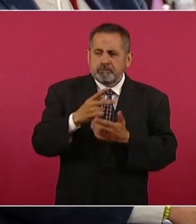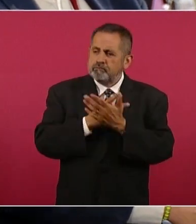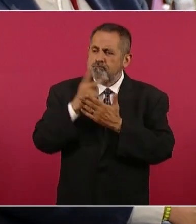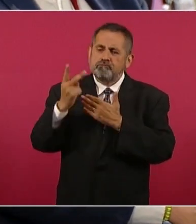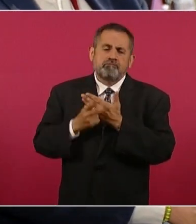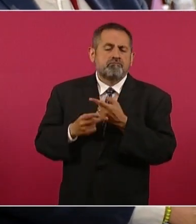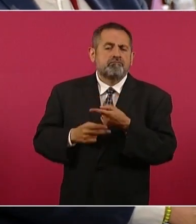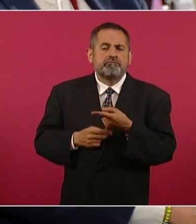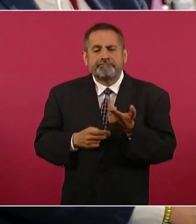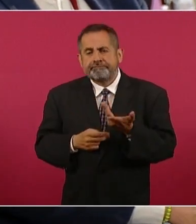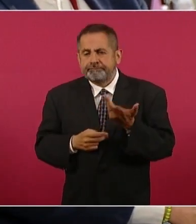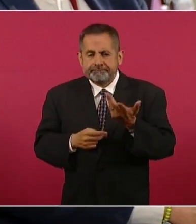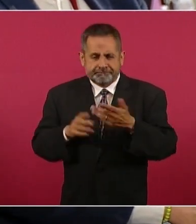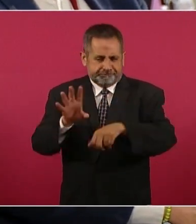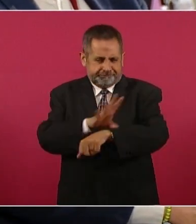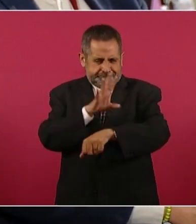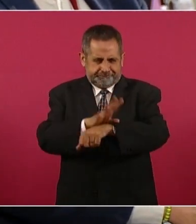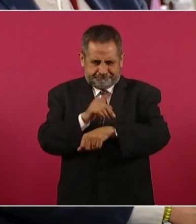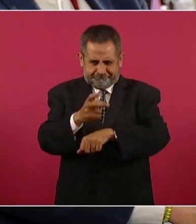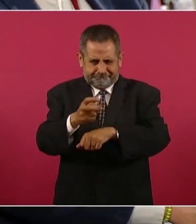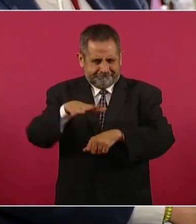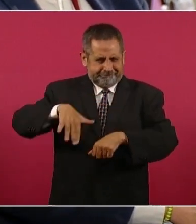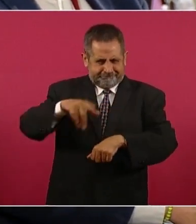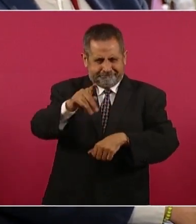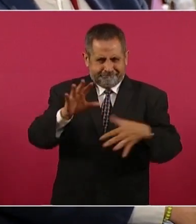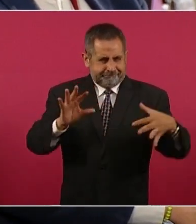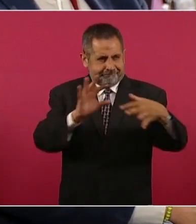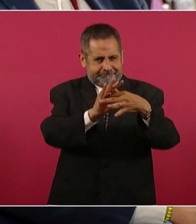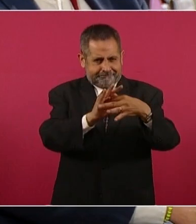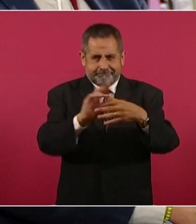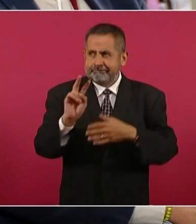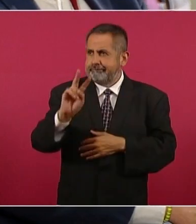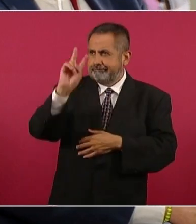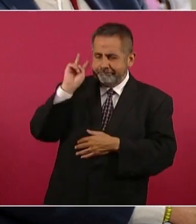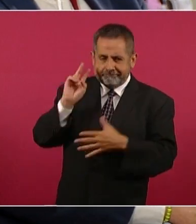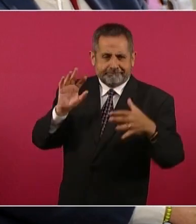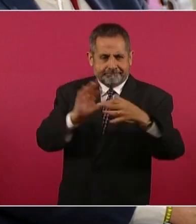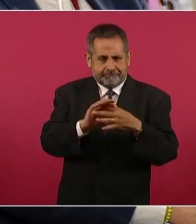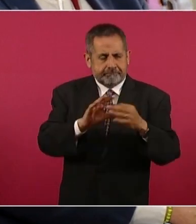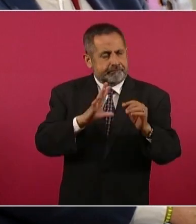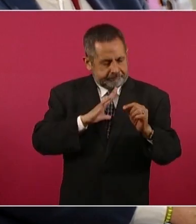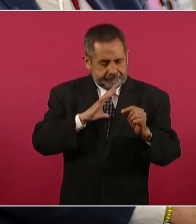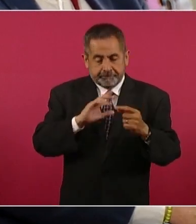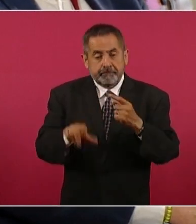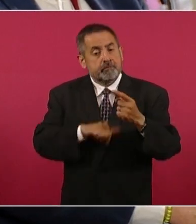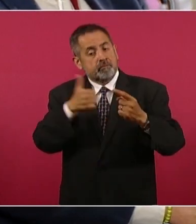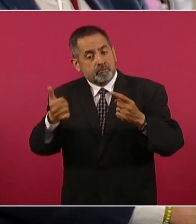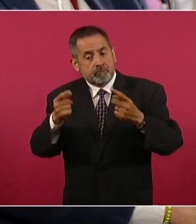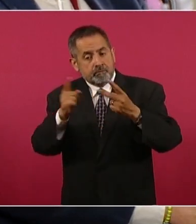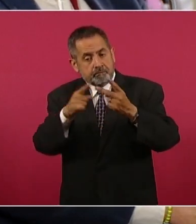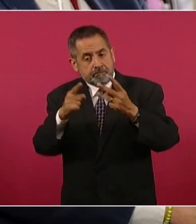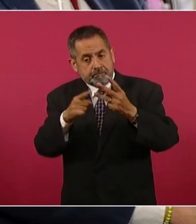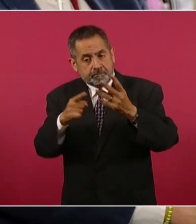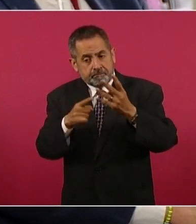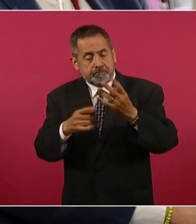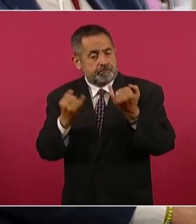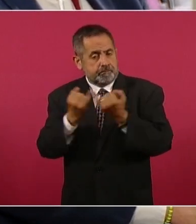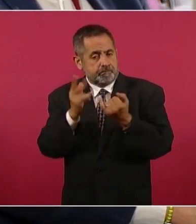proyecto energético que usted anunció el viernes pasado, otros proyectos así